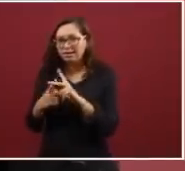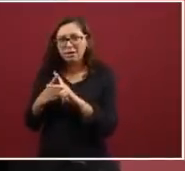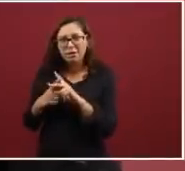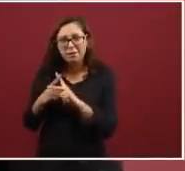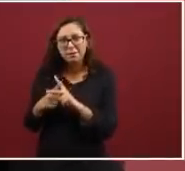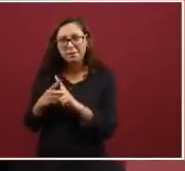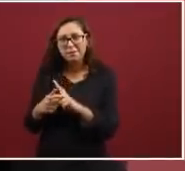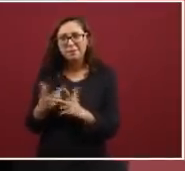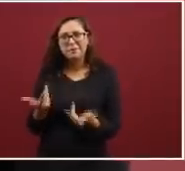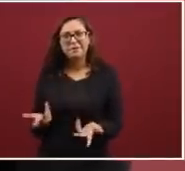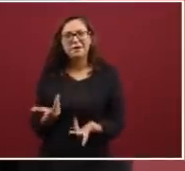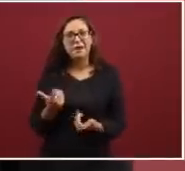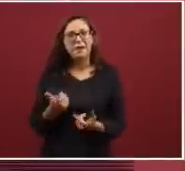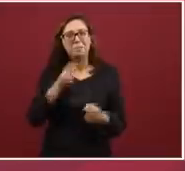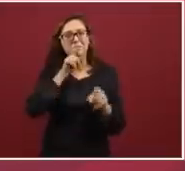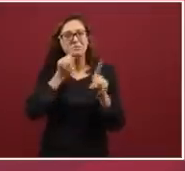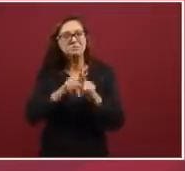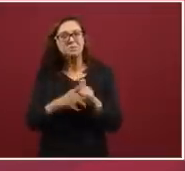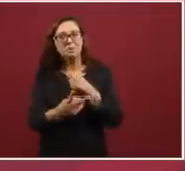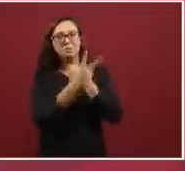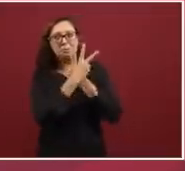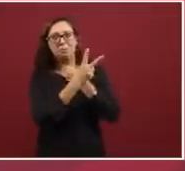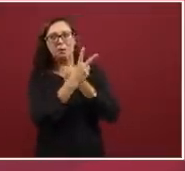hasta de mi religión.